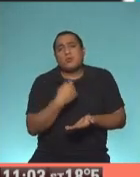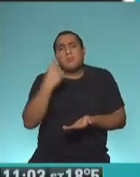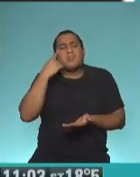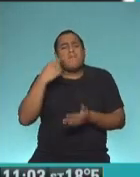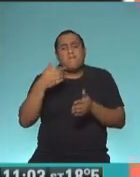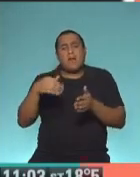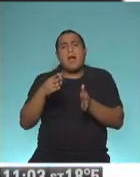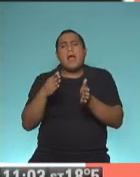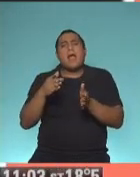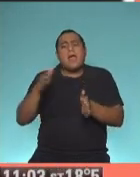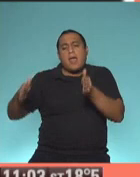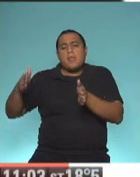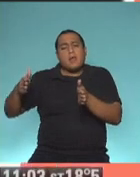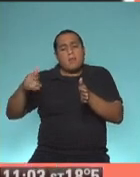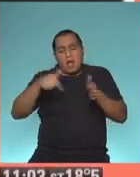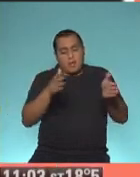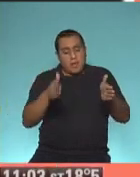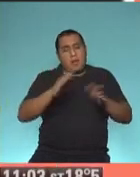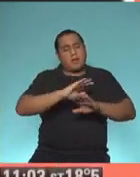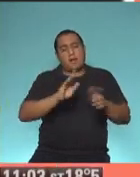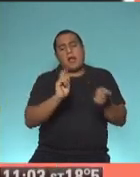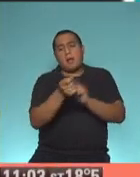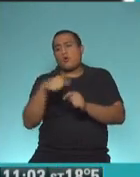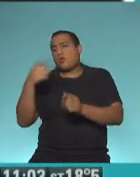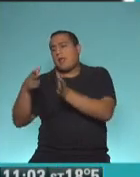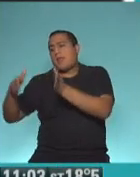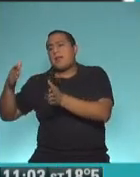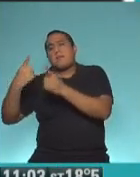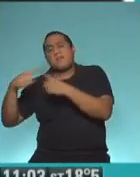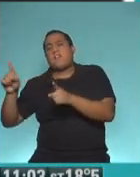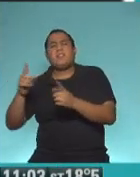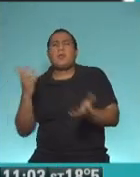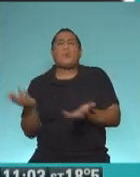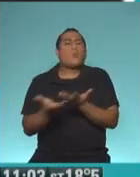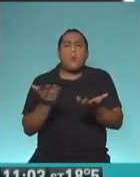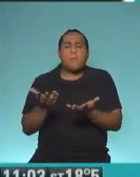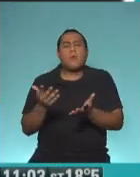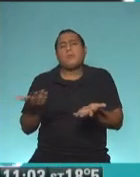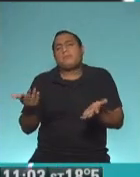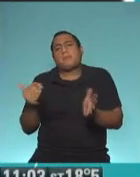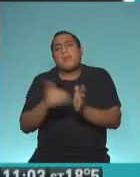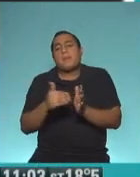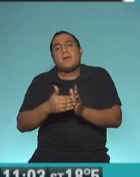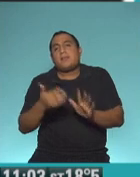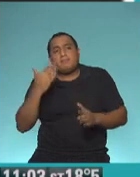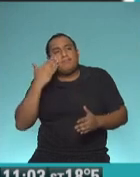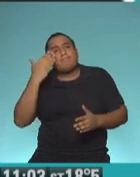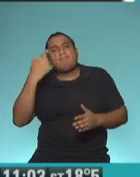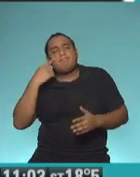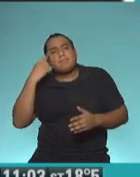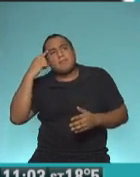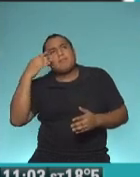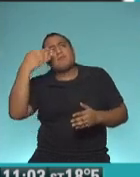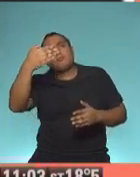etapa, qué pasó, como que estamos en un momento en el que el balance tiene que ver con lo que sucedió y mirando para adelante. ¿En qué punto crees